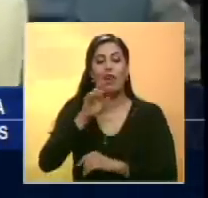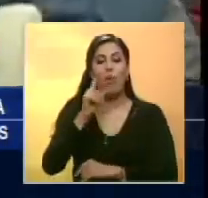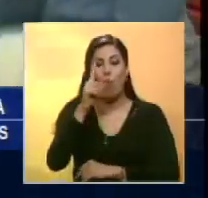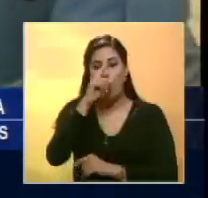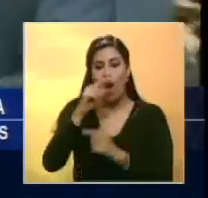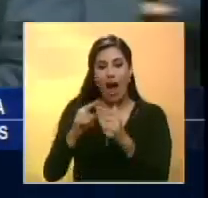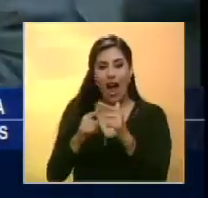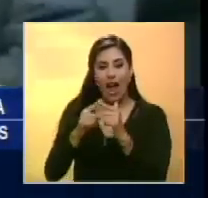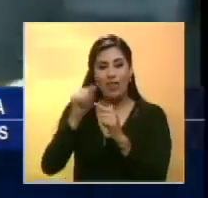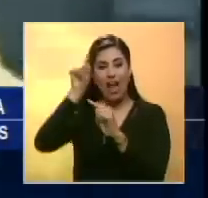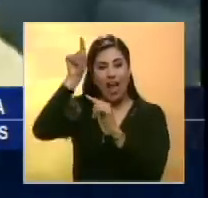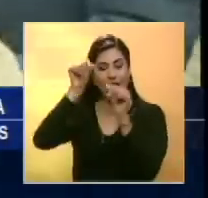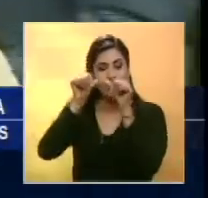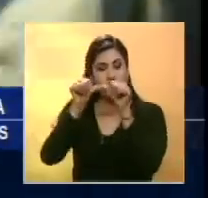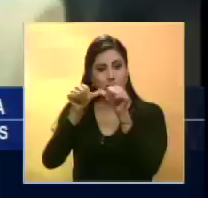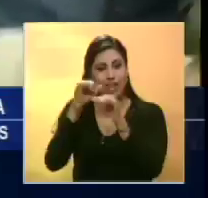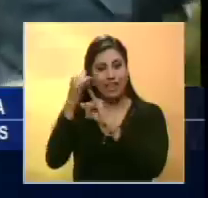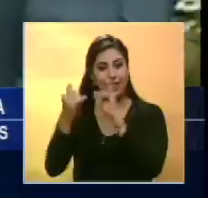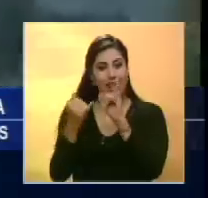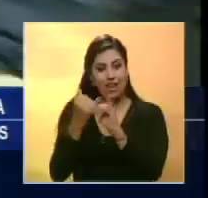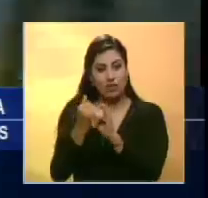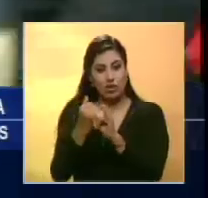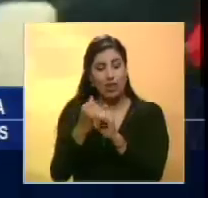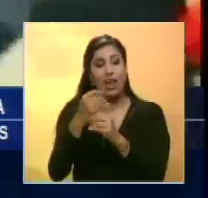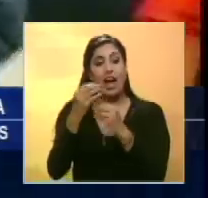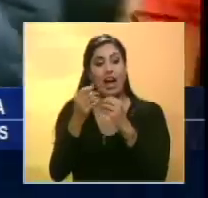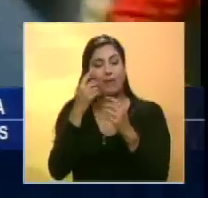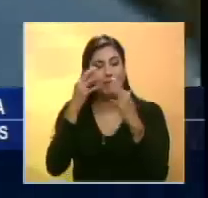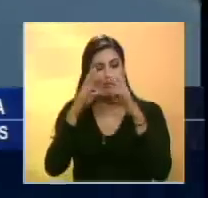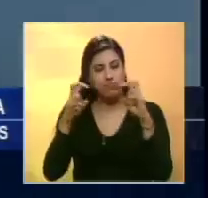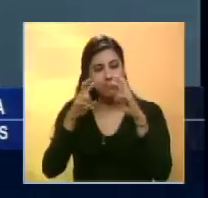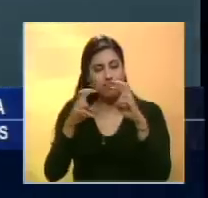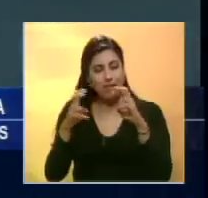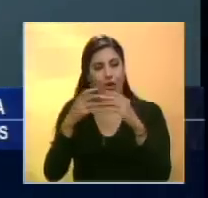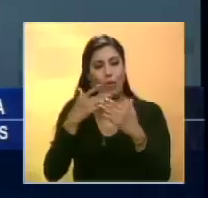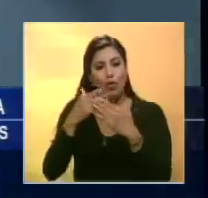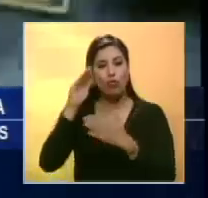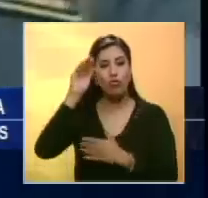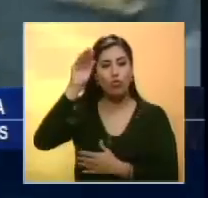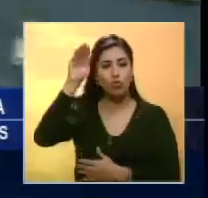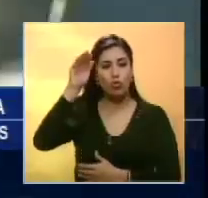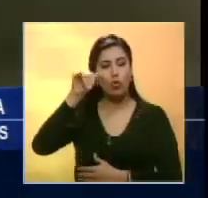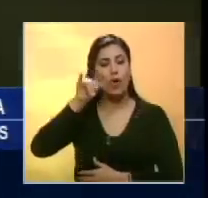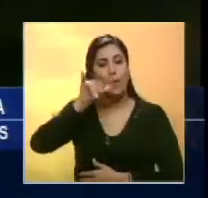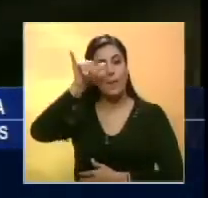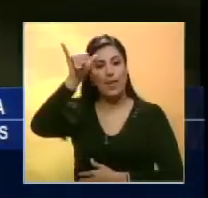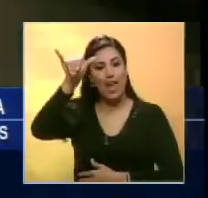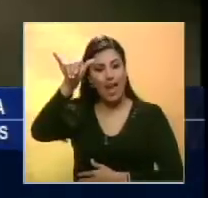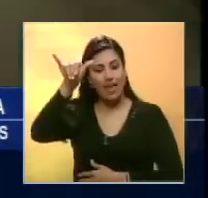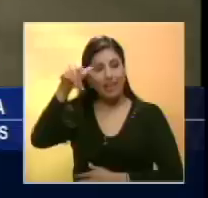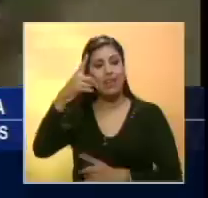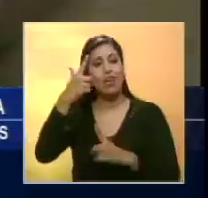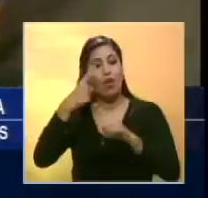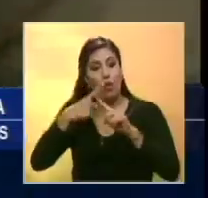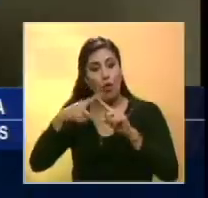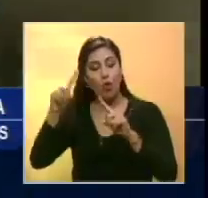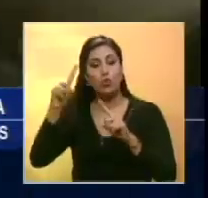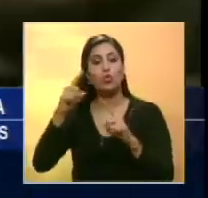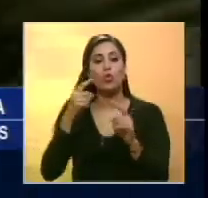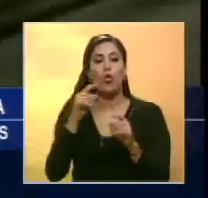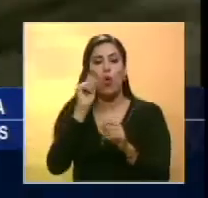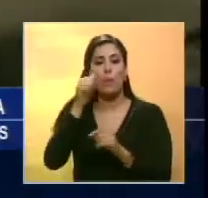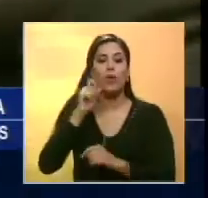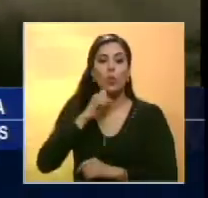un año a bordo de la Estación Espacial Internacional, realizando experimentos de cara a futuros viajes a Marte. Acompañados por el ruso